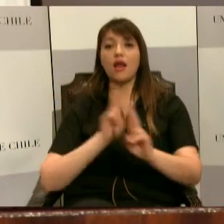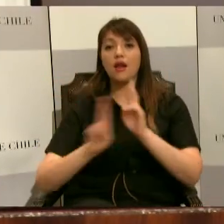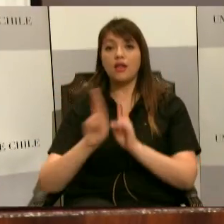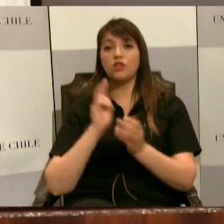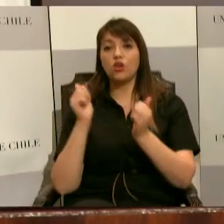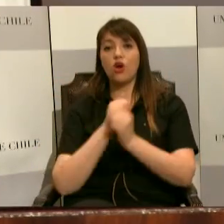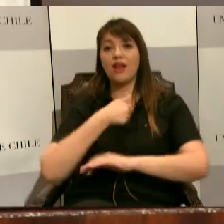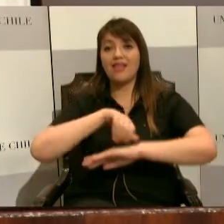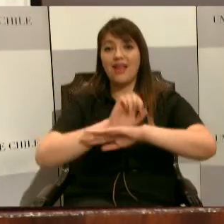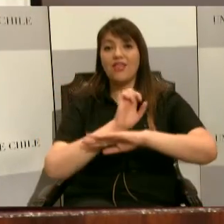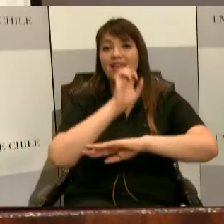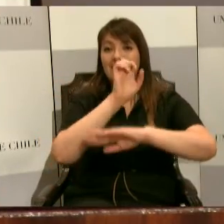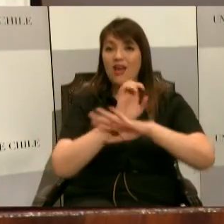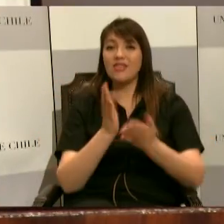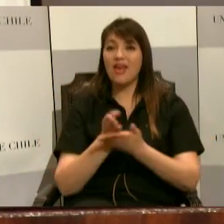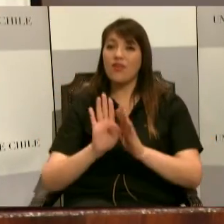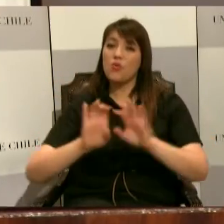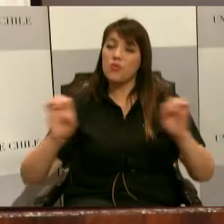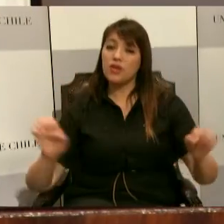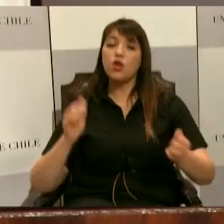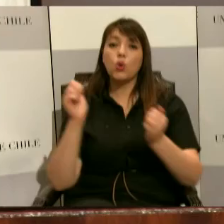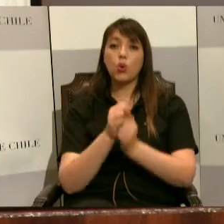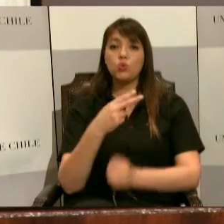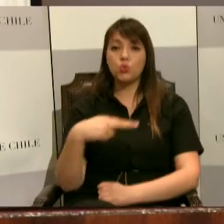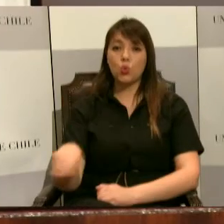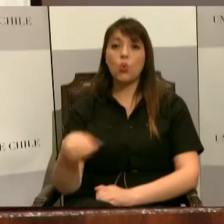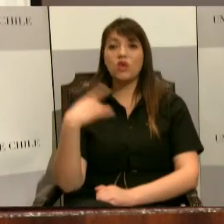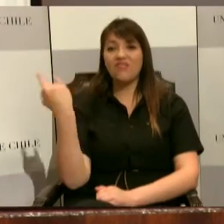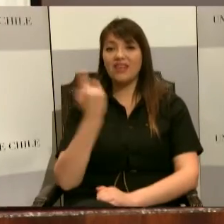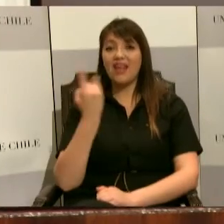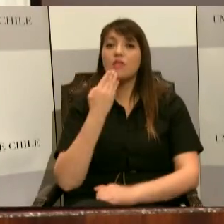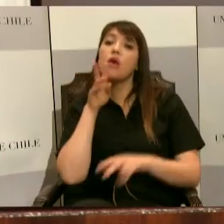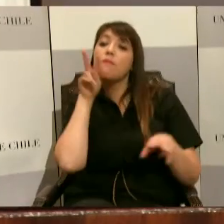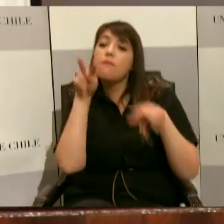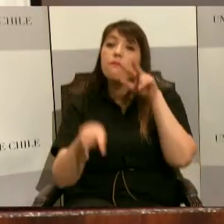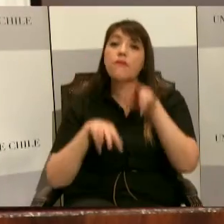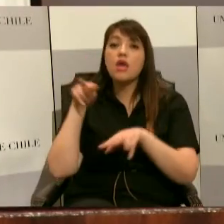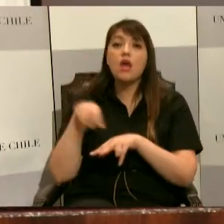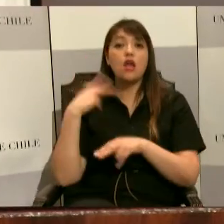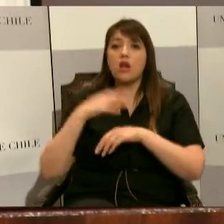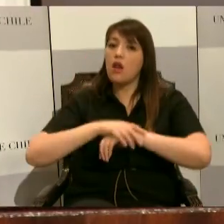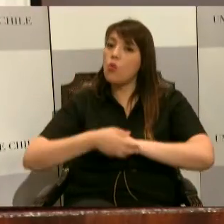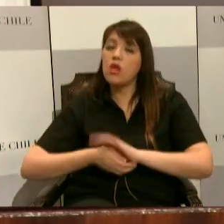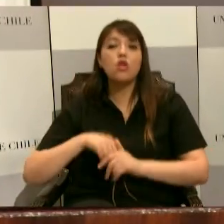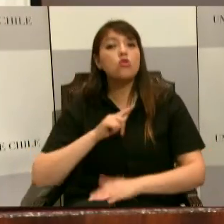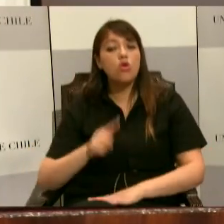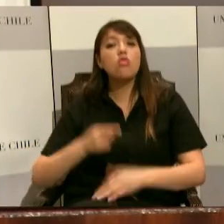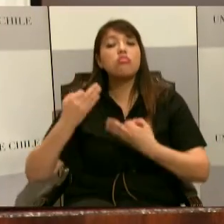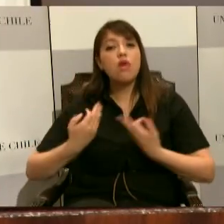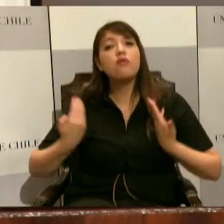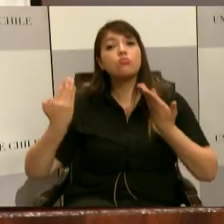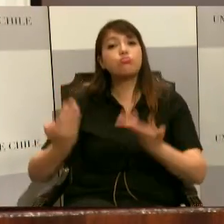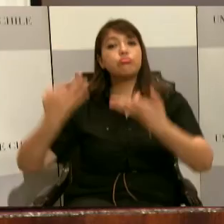Estado. El Estado debe comprometerse con sus universidades, dejar de ser un espectador neutral y garantizar los estándares del sistema